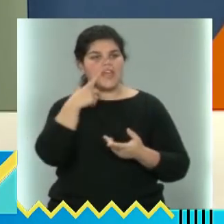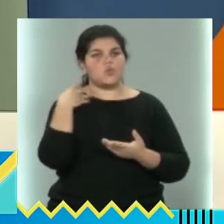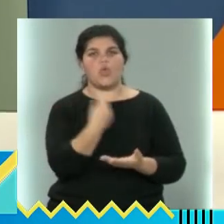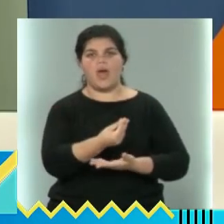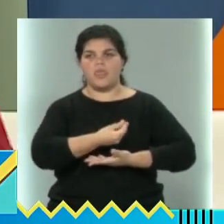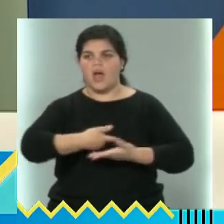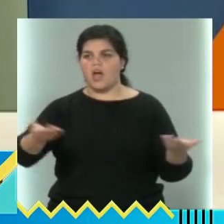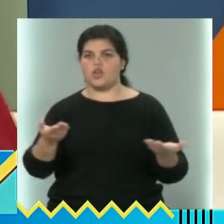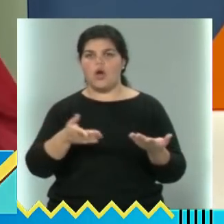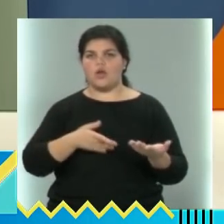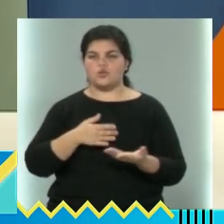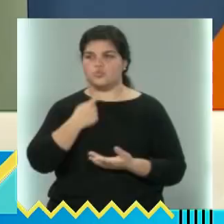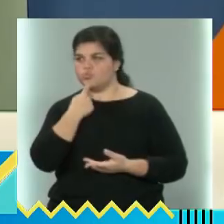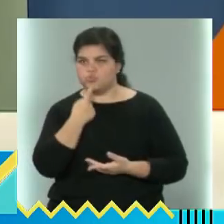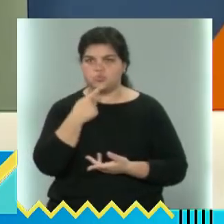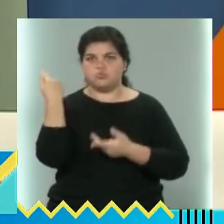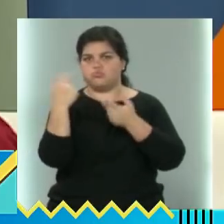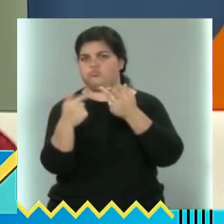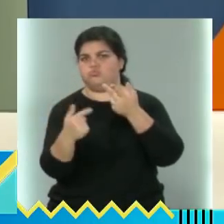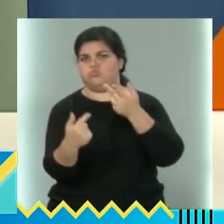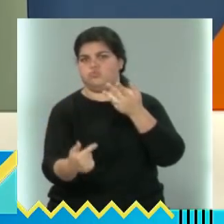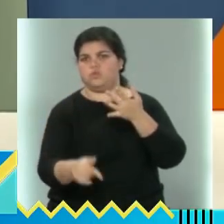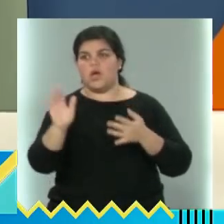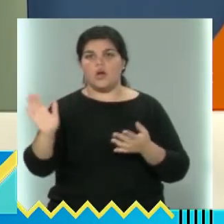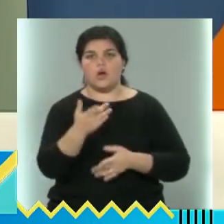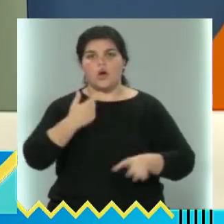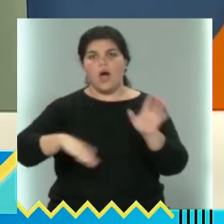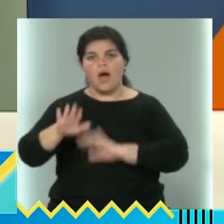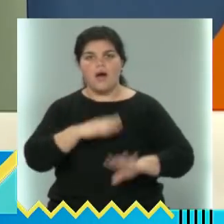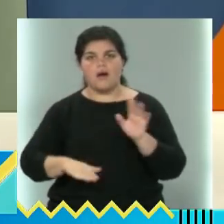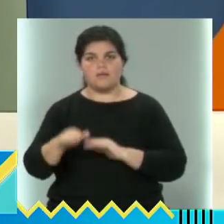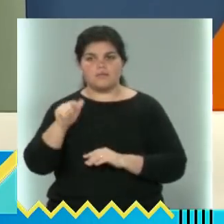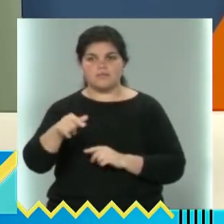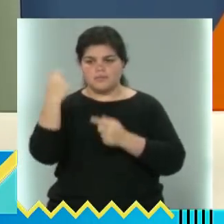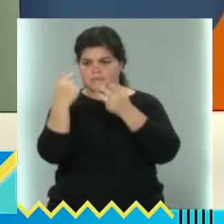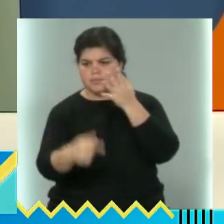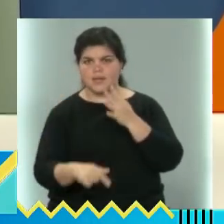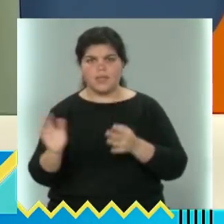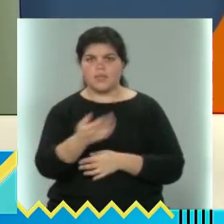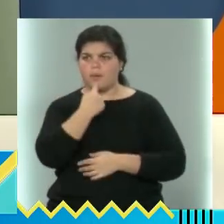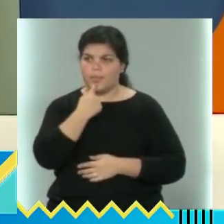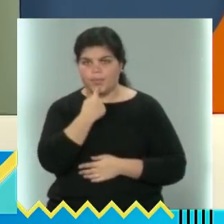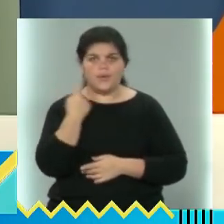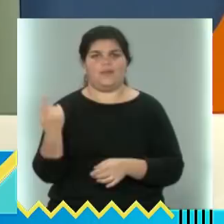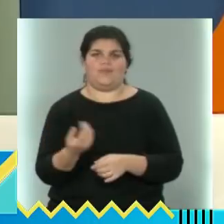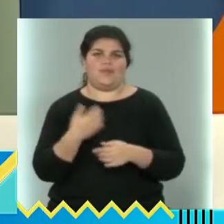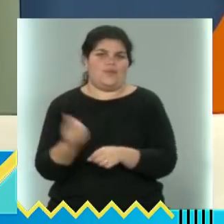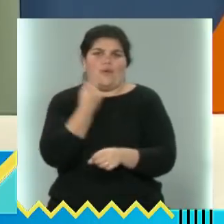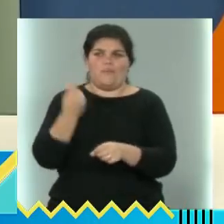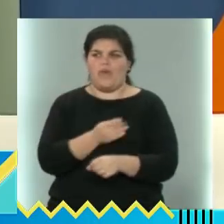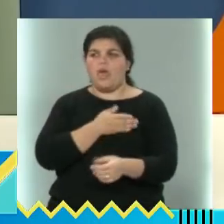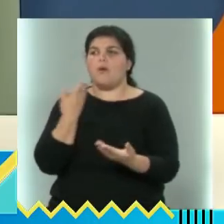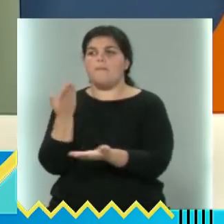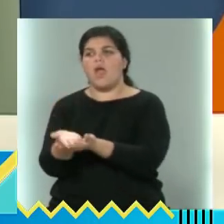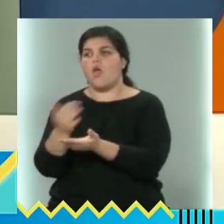de absolutamente todos los decenas de miles de emprendimientos y actividades, ¿sí?, para ir a pedir la información de todas y cada una de